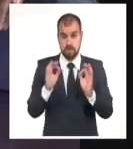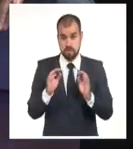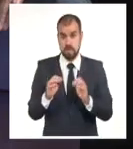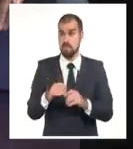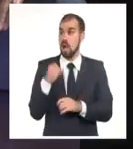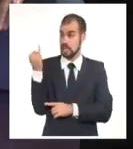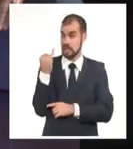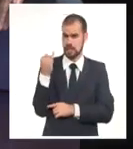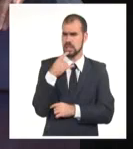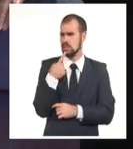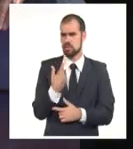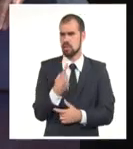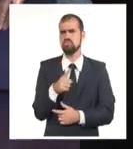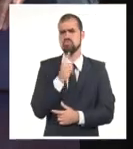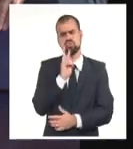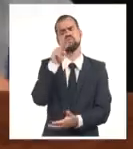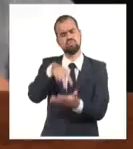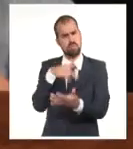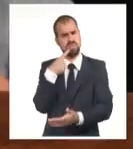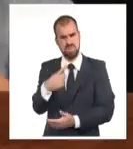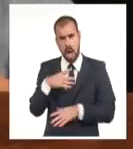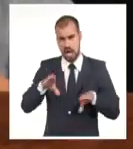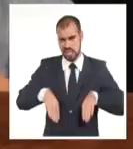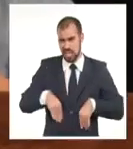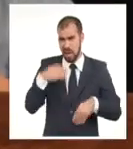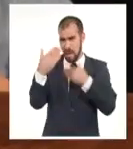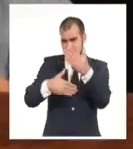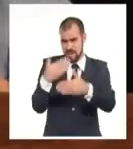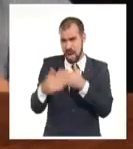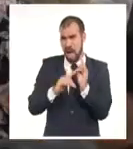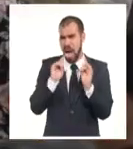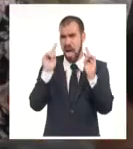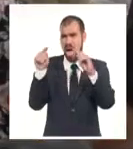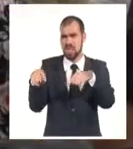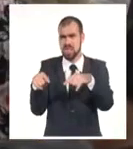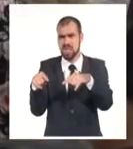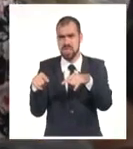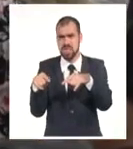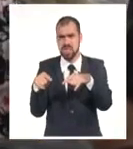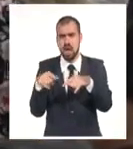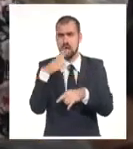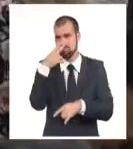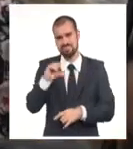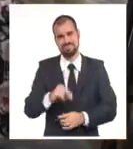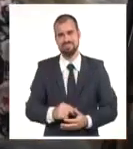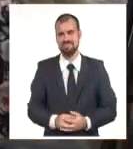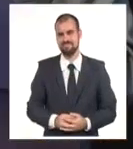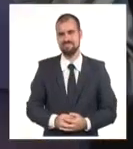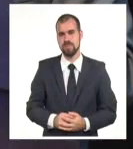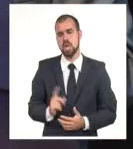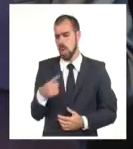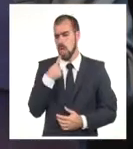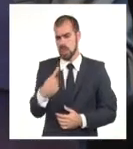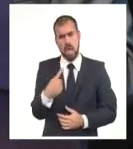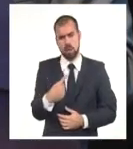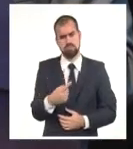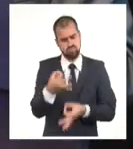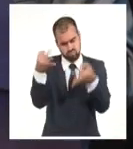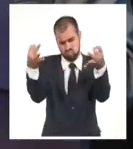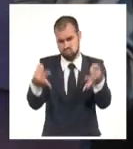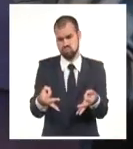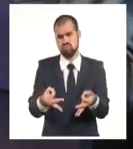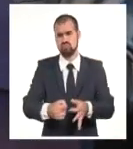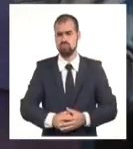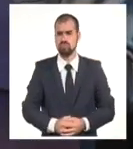escenarios nos hemos opuesto a la manipulación política y a los dobles raseros y hemos expuesto la verdad. Se